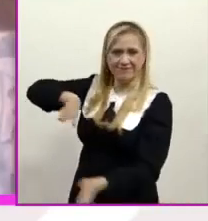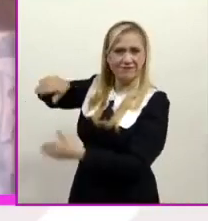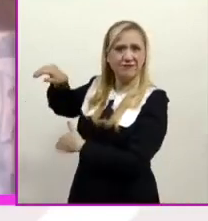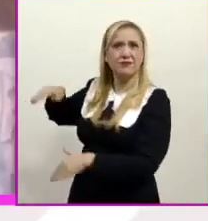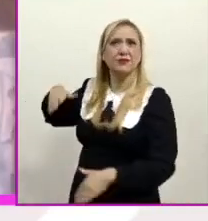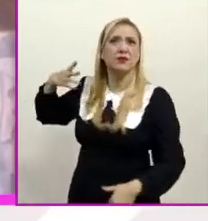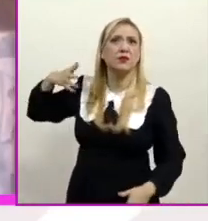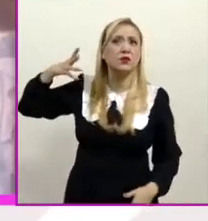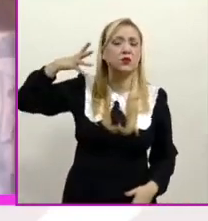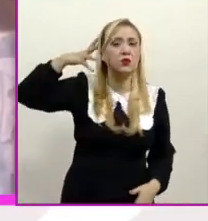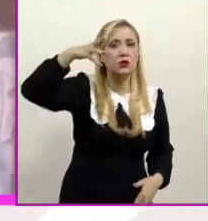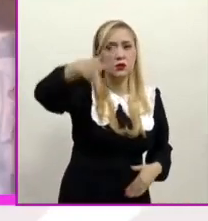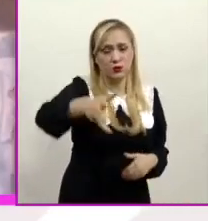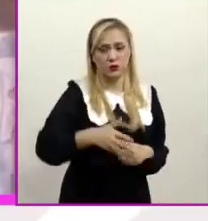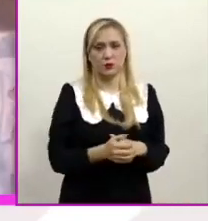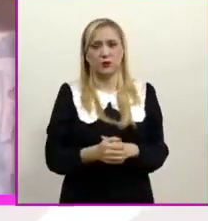plazo.